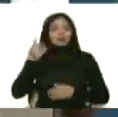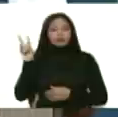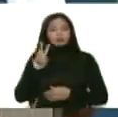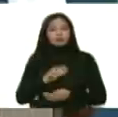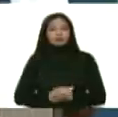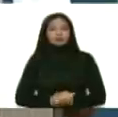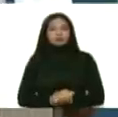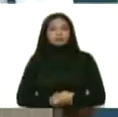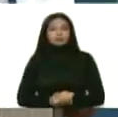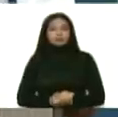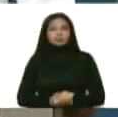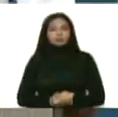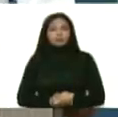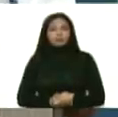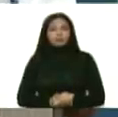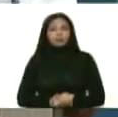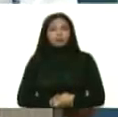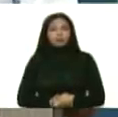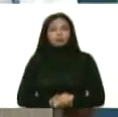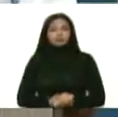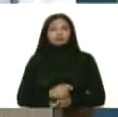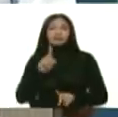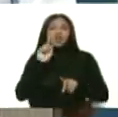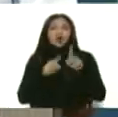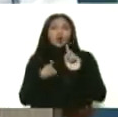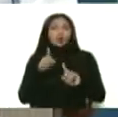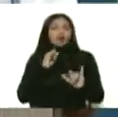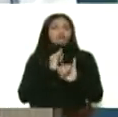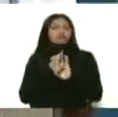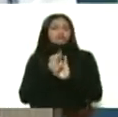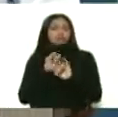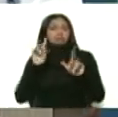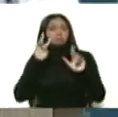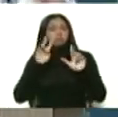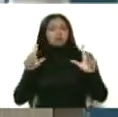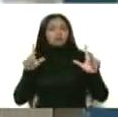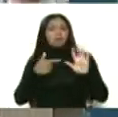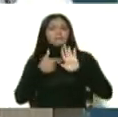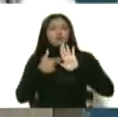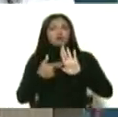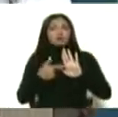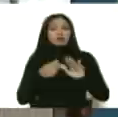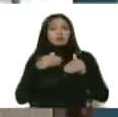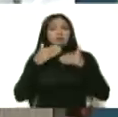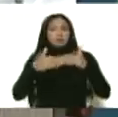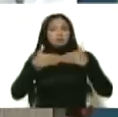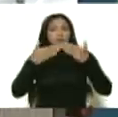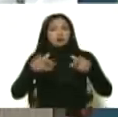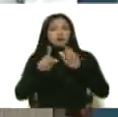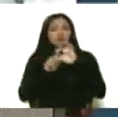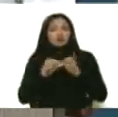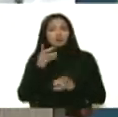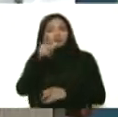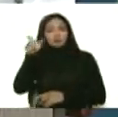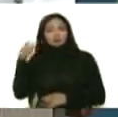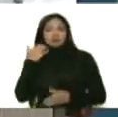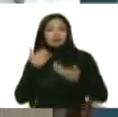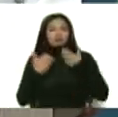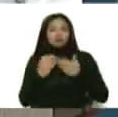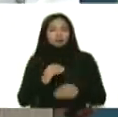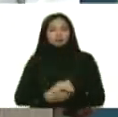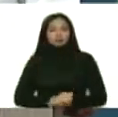Venezuela. Hay algunas páginas que publican y que hacen un seguimiento del número de casos